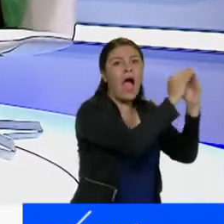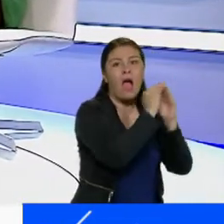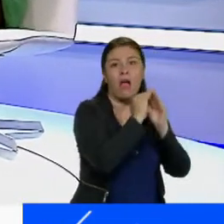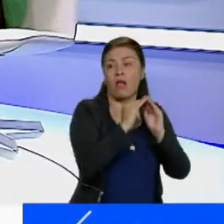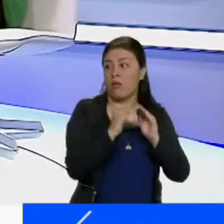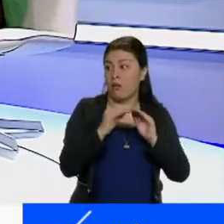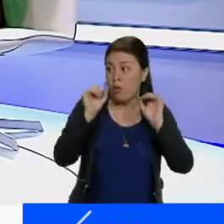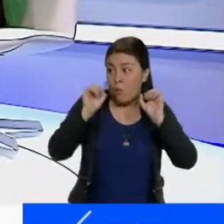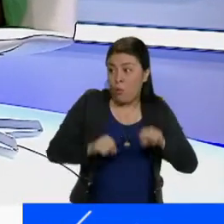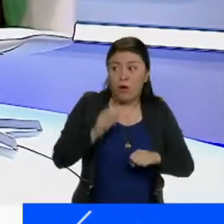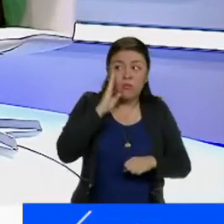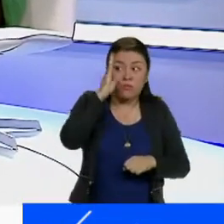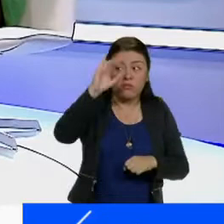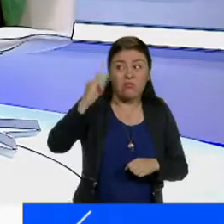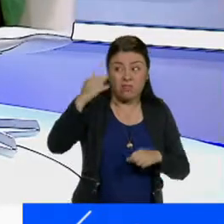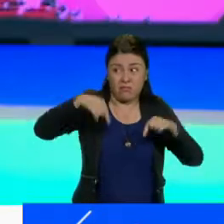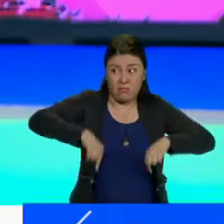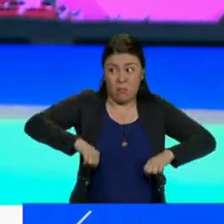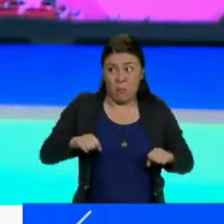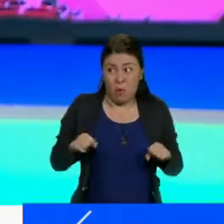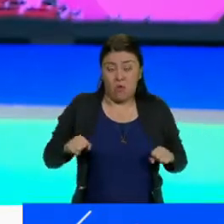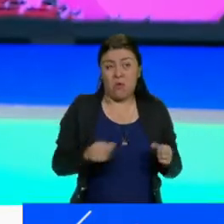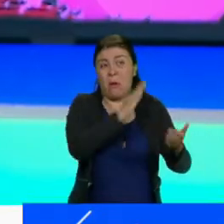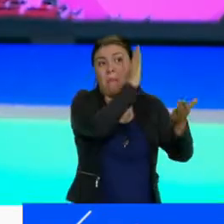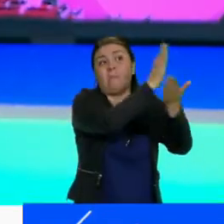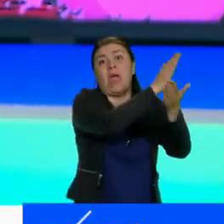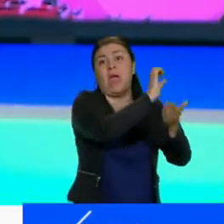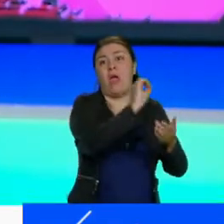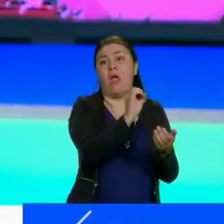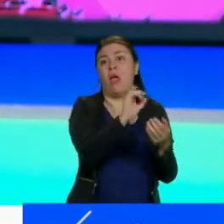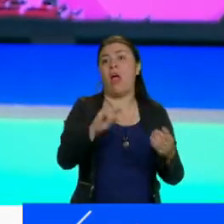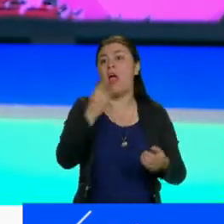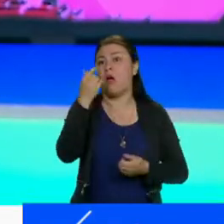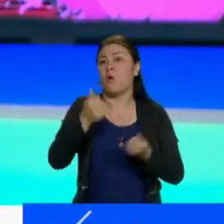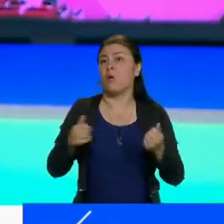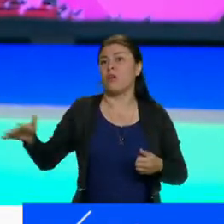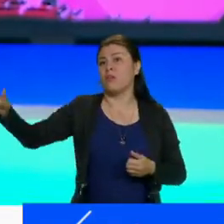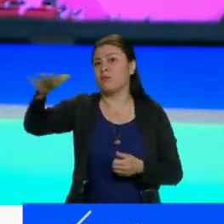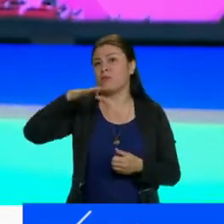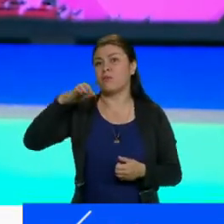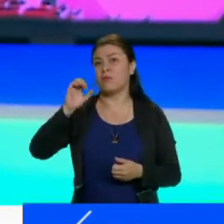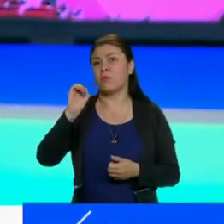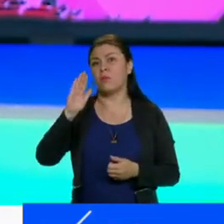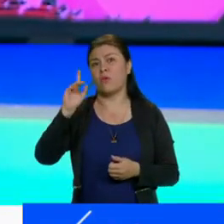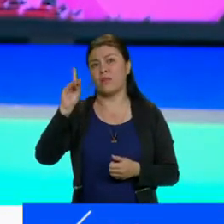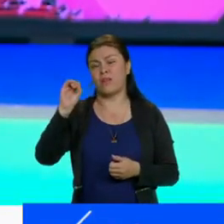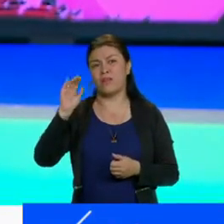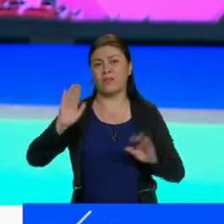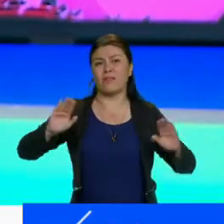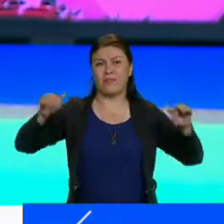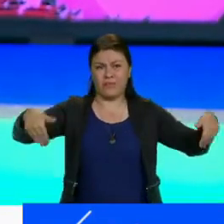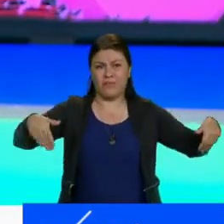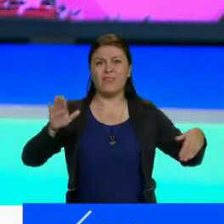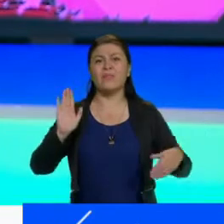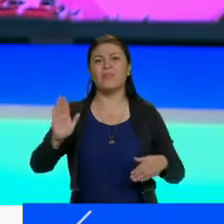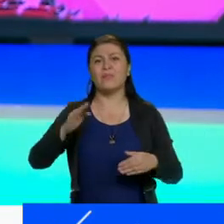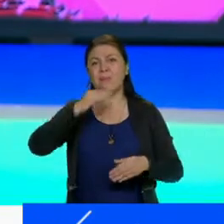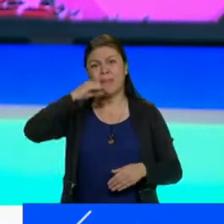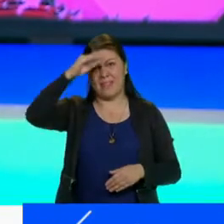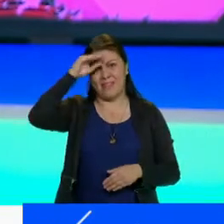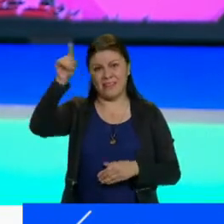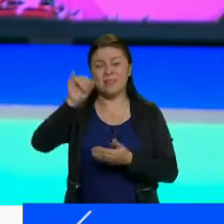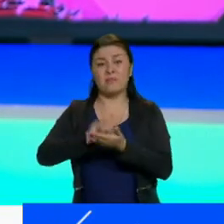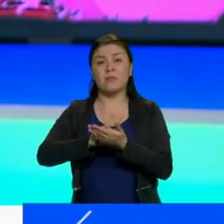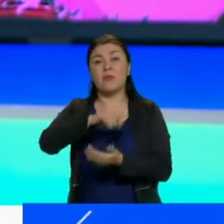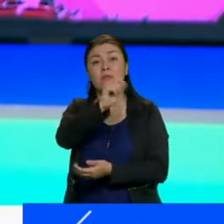podría suceder acá o en el poblado, incluso alguna vez sucedió un deslave también en Medellín. la gente